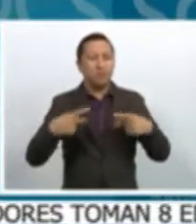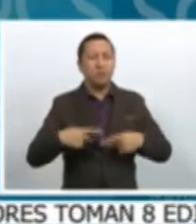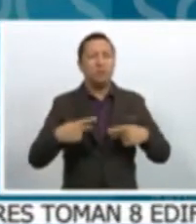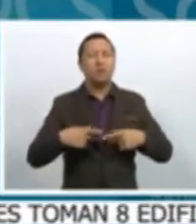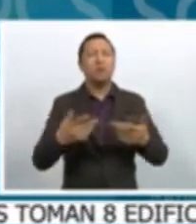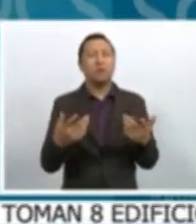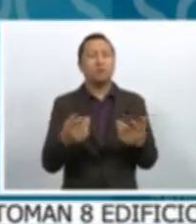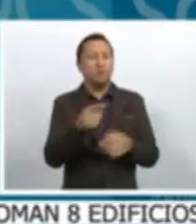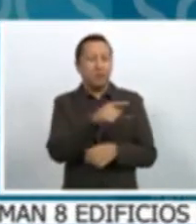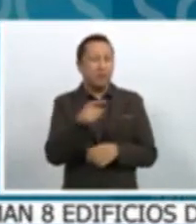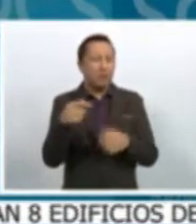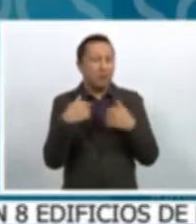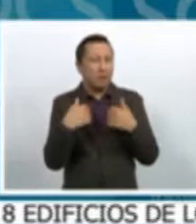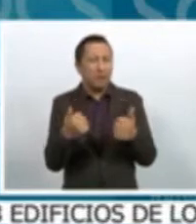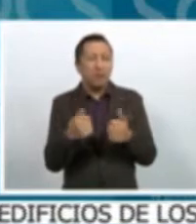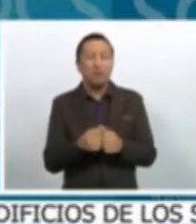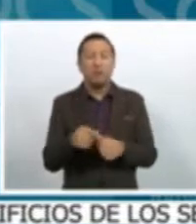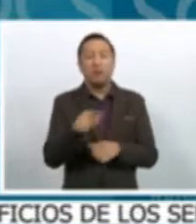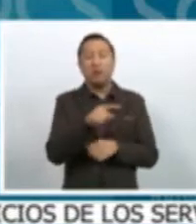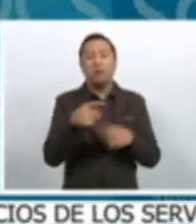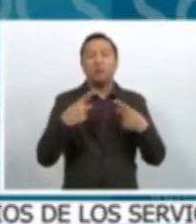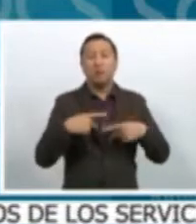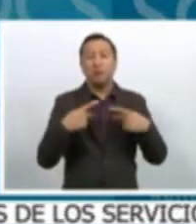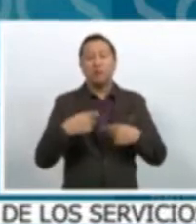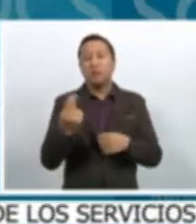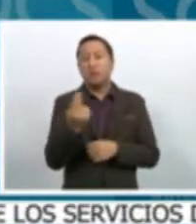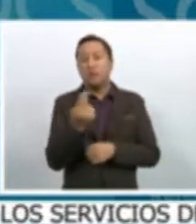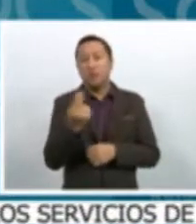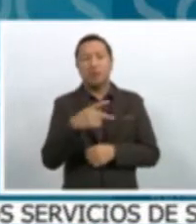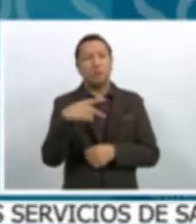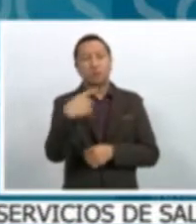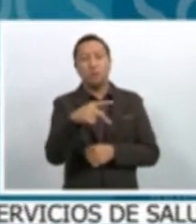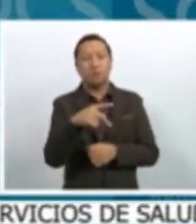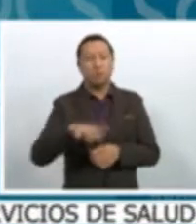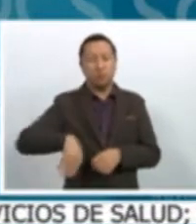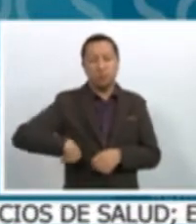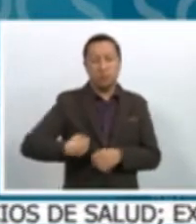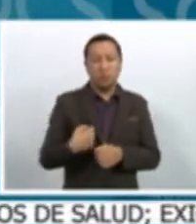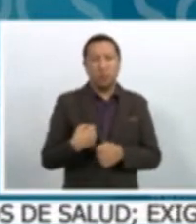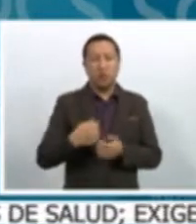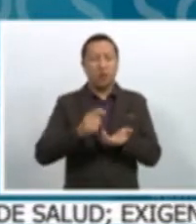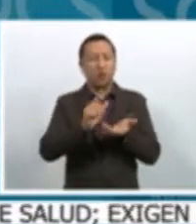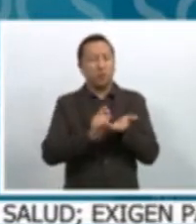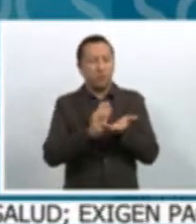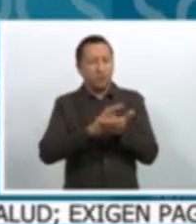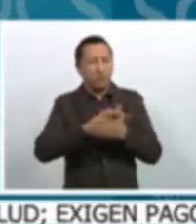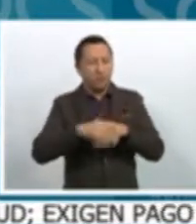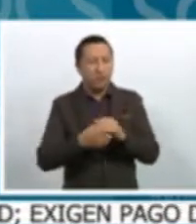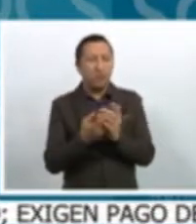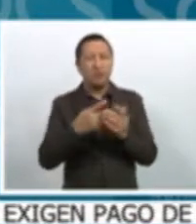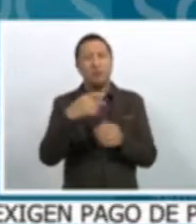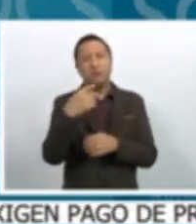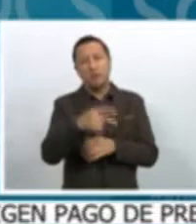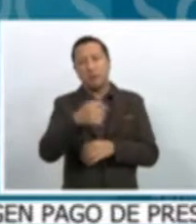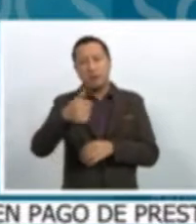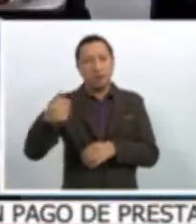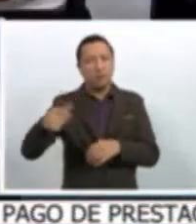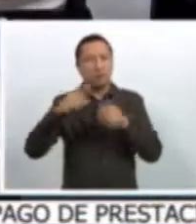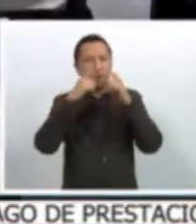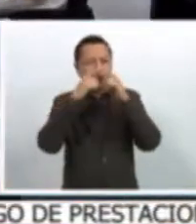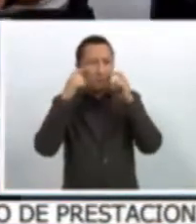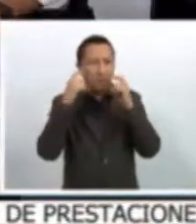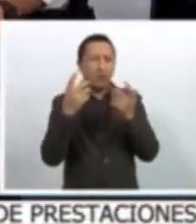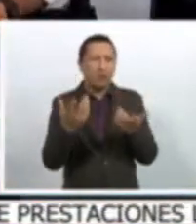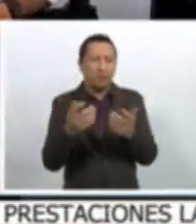exime del compromiso también de ellos traer su gel antibacterial, del uso del cubrebocas y, por supuesto, de mantener la sana distancia. Por supuesto,